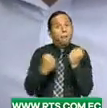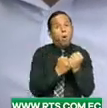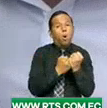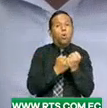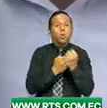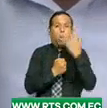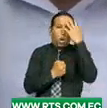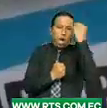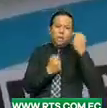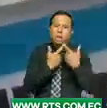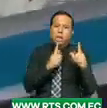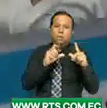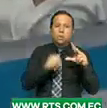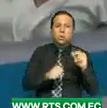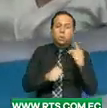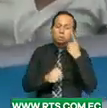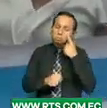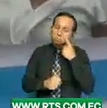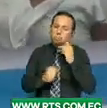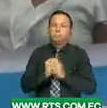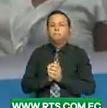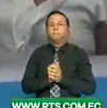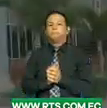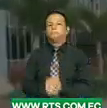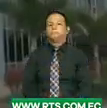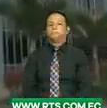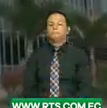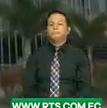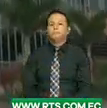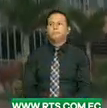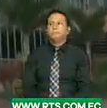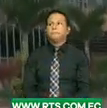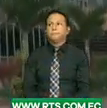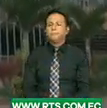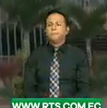del ingeniero Jorge Glass. Desde la provincia de Santa Elena, informó Darwin Villao.